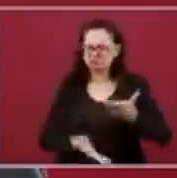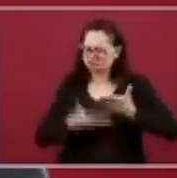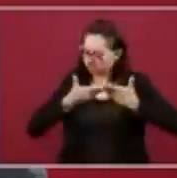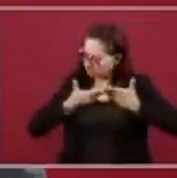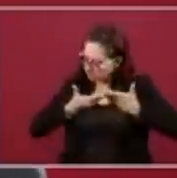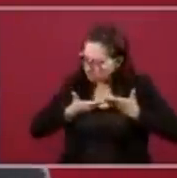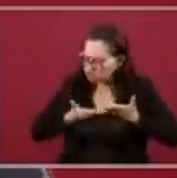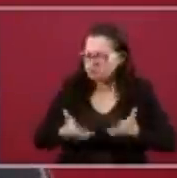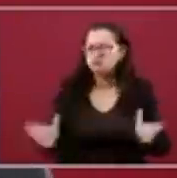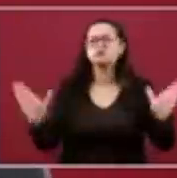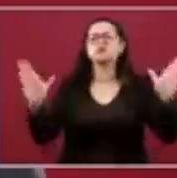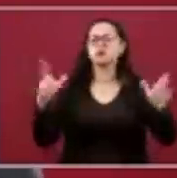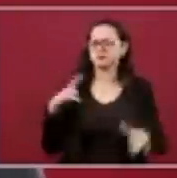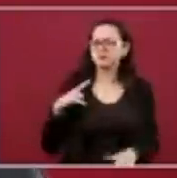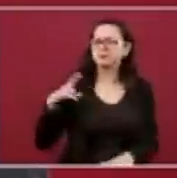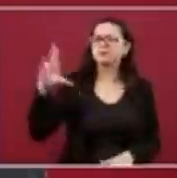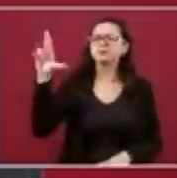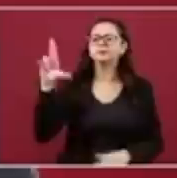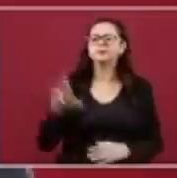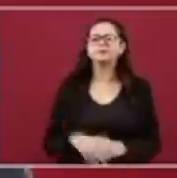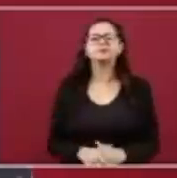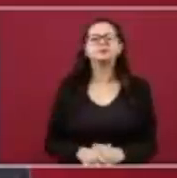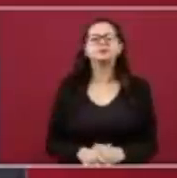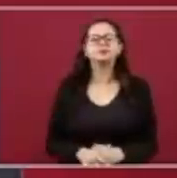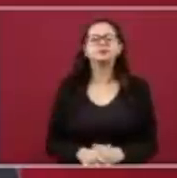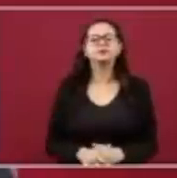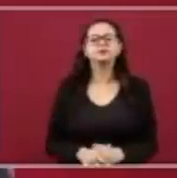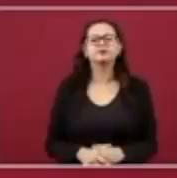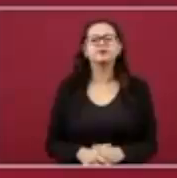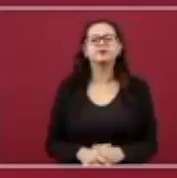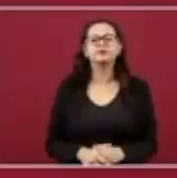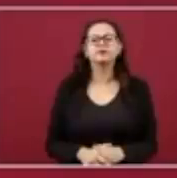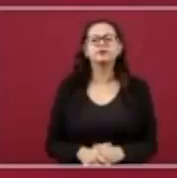Están abiertas las puertas de